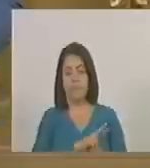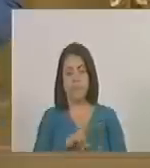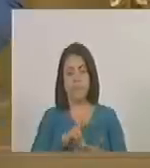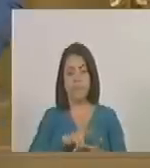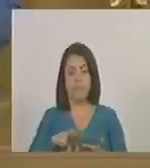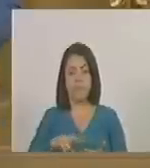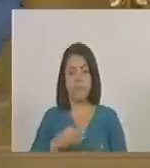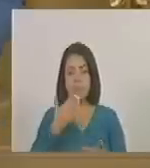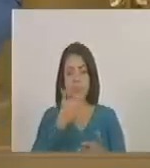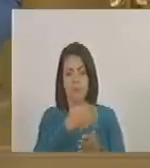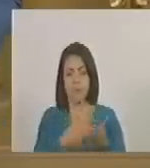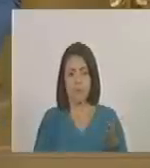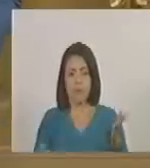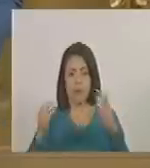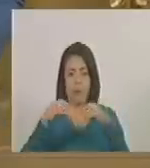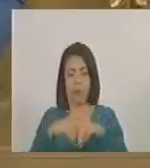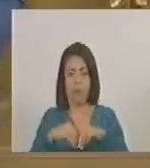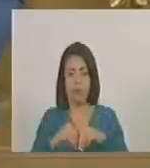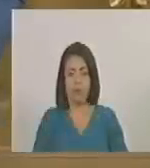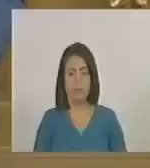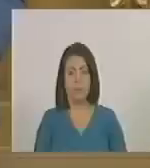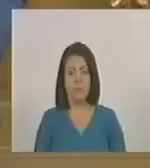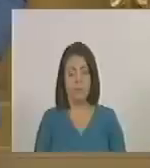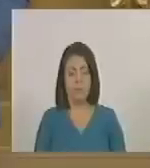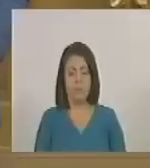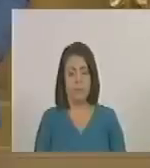leer la propuesta de acuerdo.